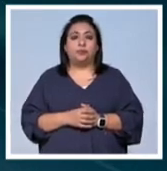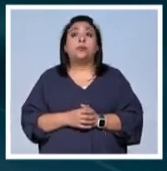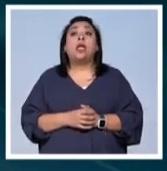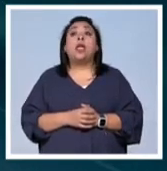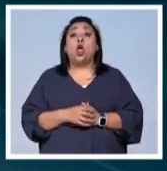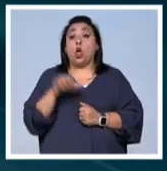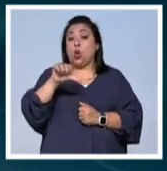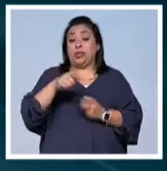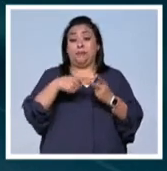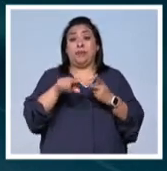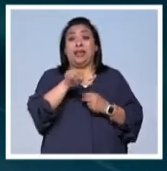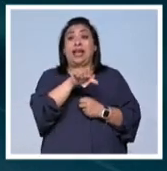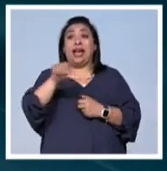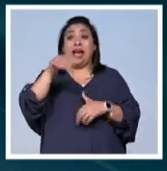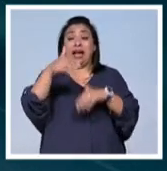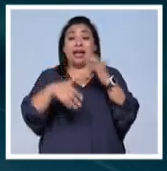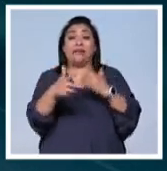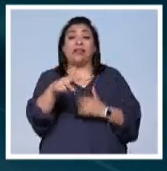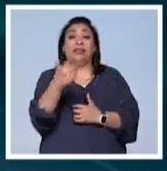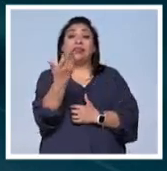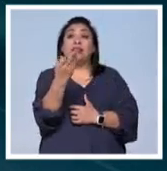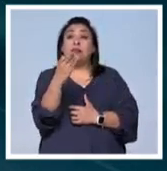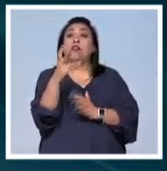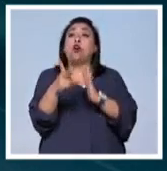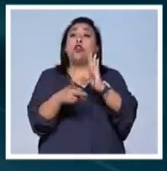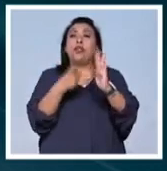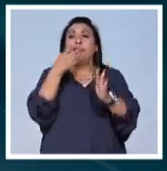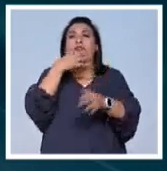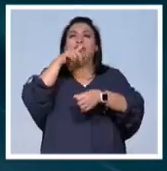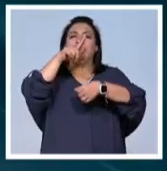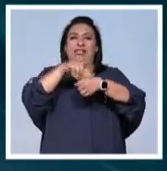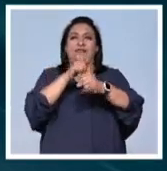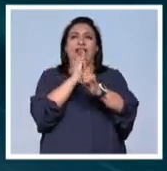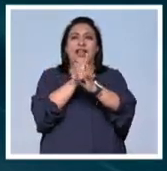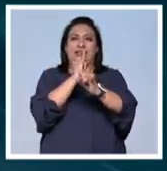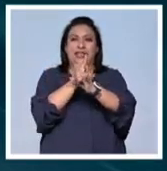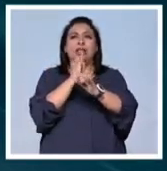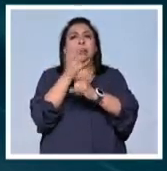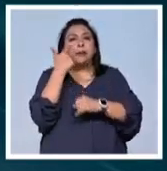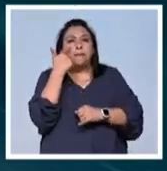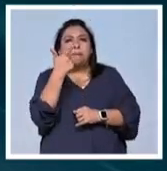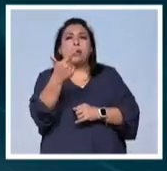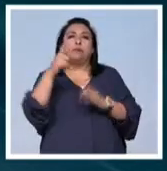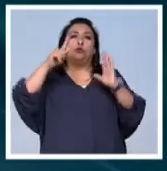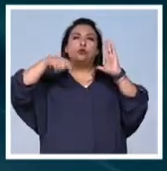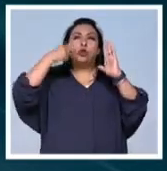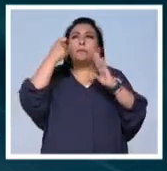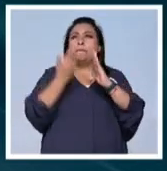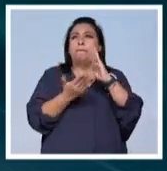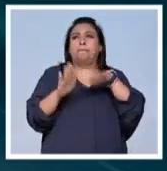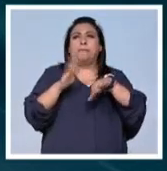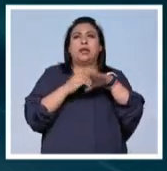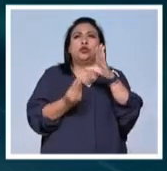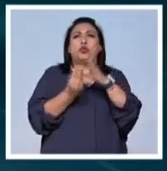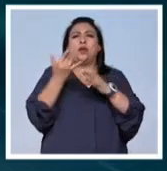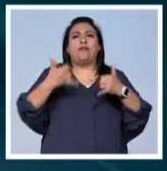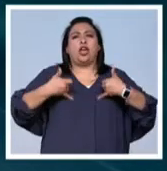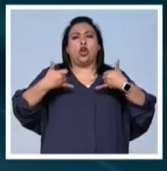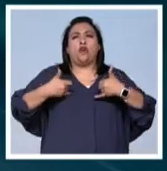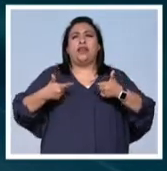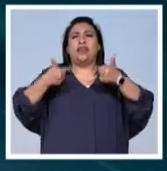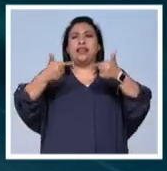a partir de hoy y hasta el 13 de febrero vuelve el festival en línea que nos acerca a las producciones más recientes de la joven